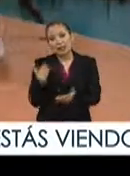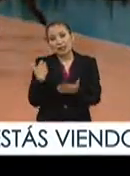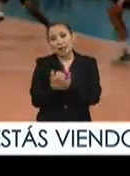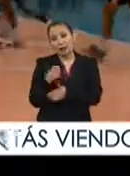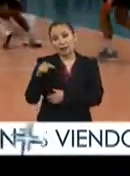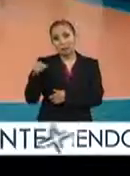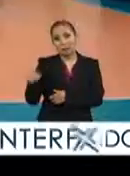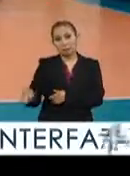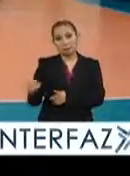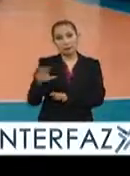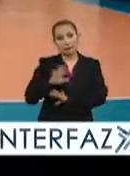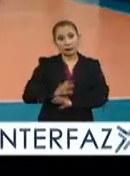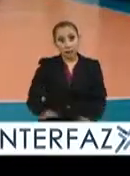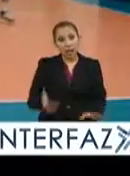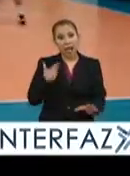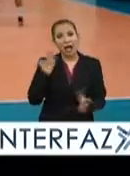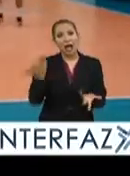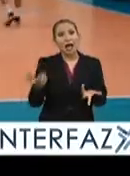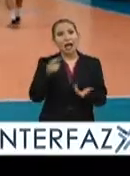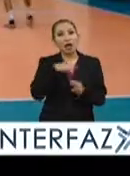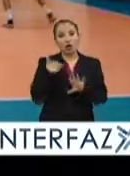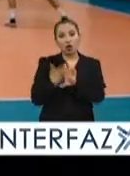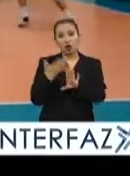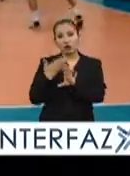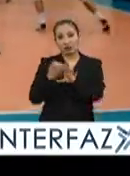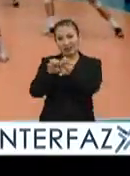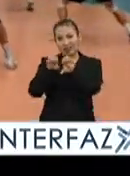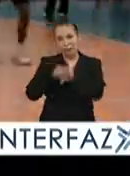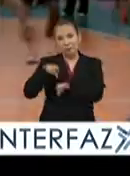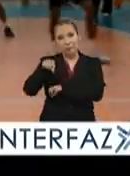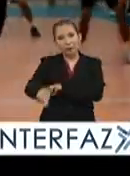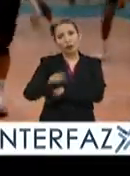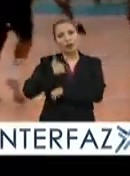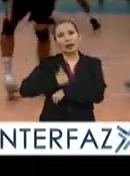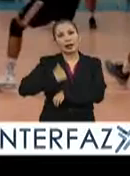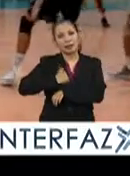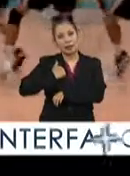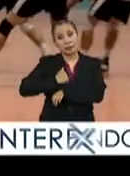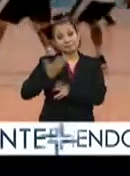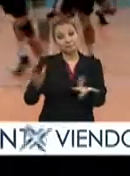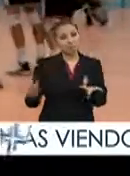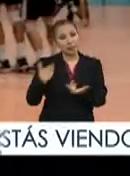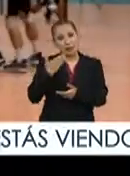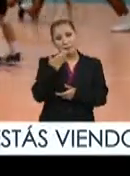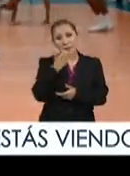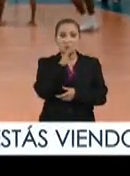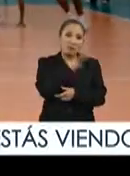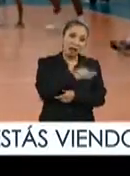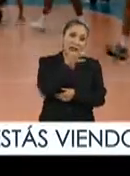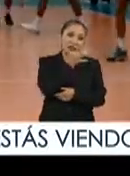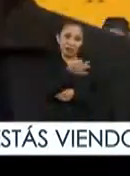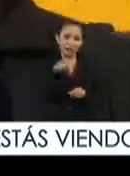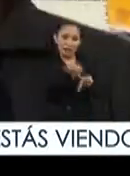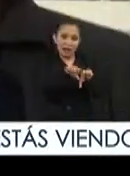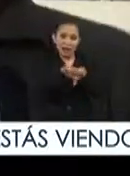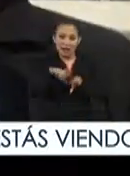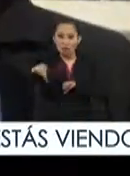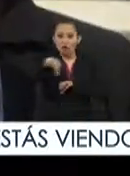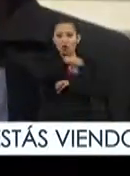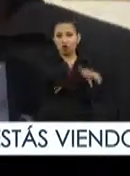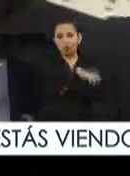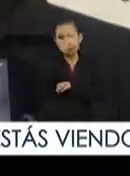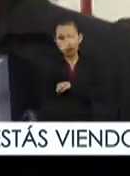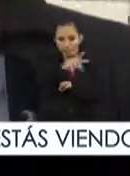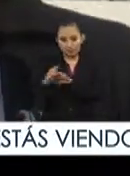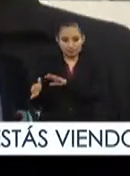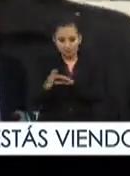victoria ya en el tiebreak en contra de la selección de Canadá. Así que buenas y malas noticias para el contingente